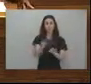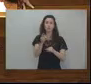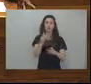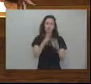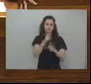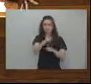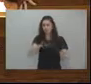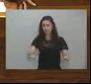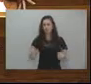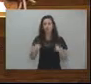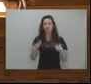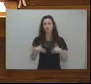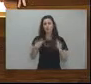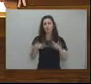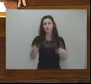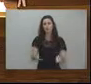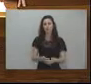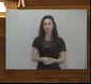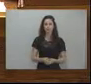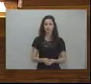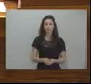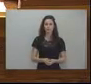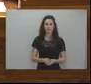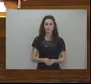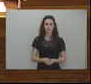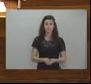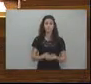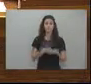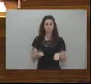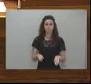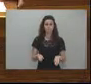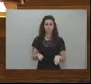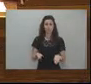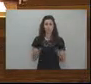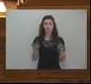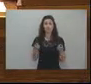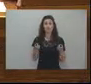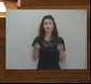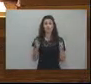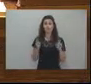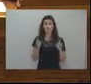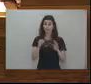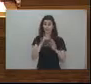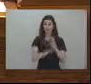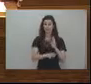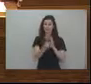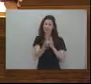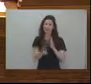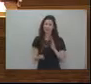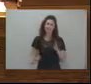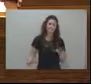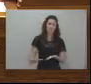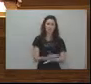ciudadanas, etcétera, etcétera, etcétera, donde no solo el programa lo aguanta todo, usted lo dijo, señor